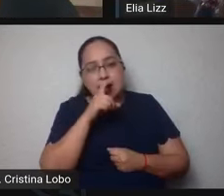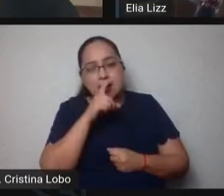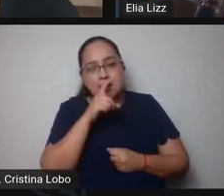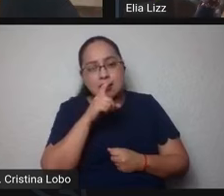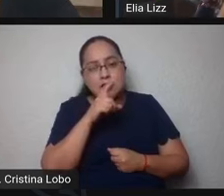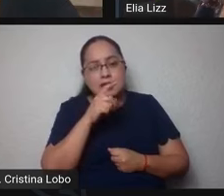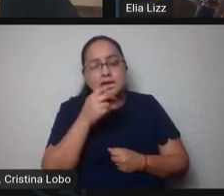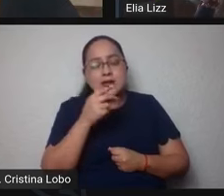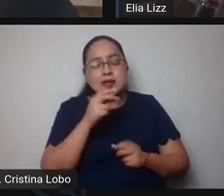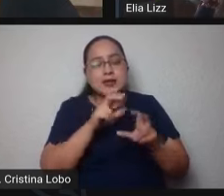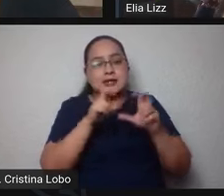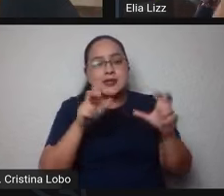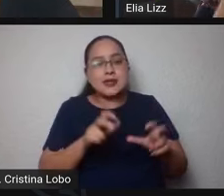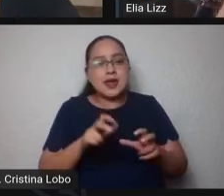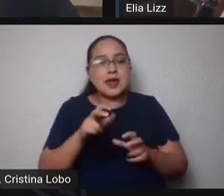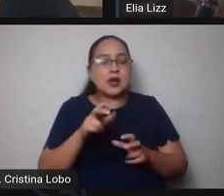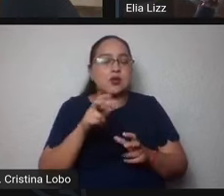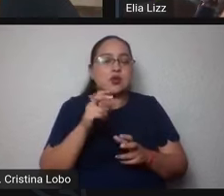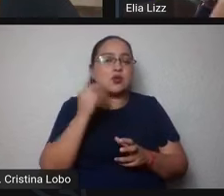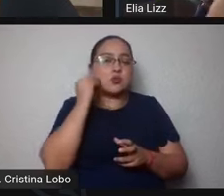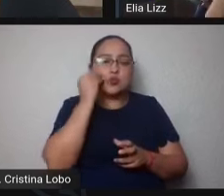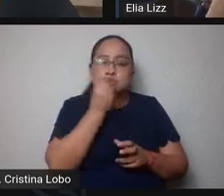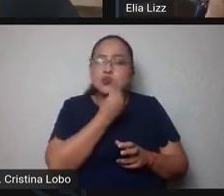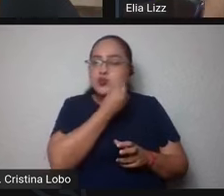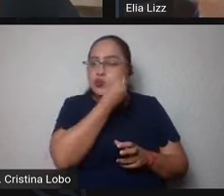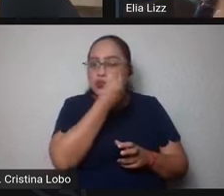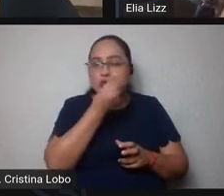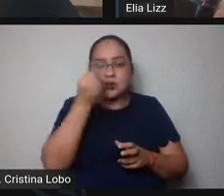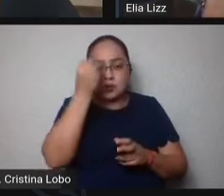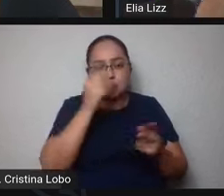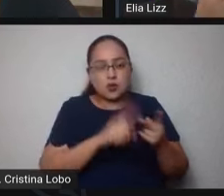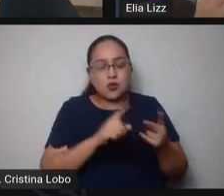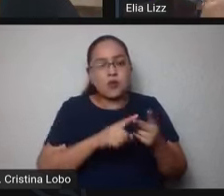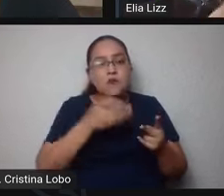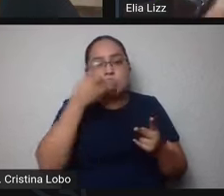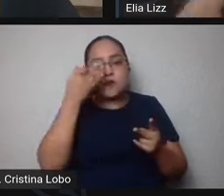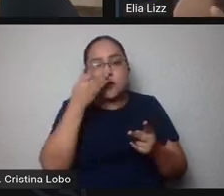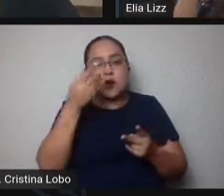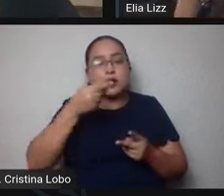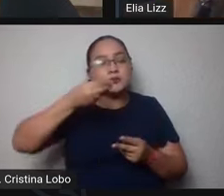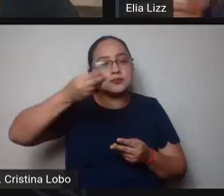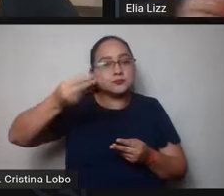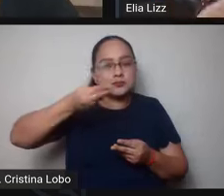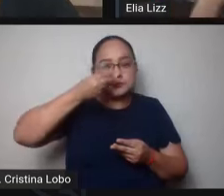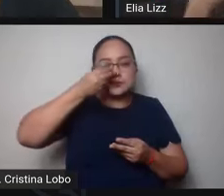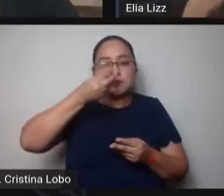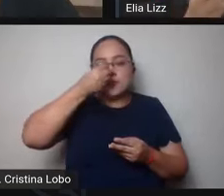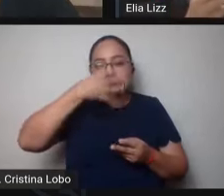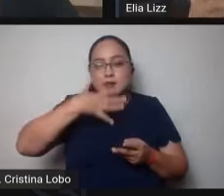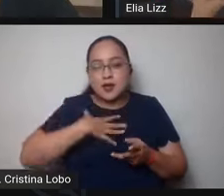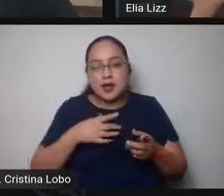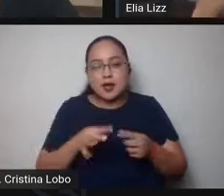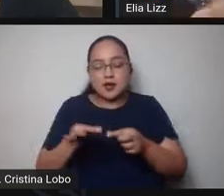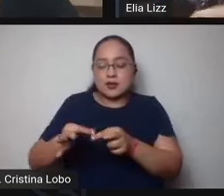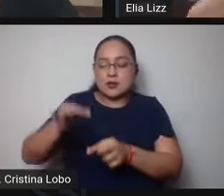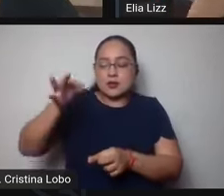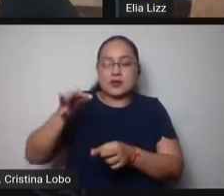hielito por la cara para que sienta la temperatura, pásale algo, una flor, un perfume, incienso, una